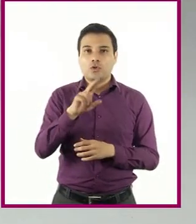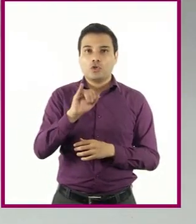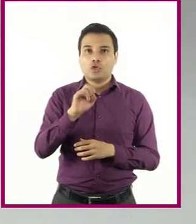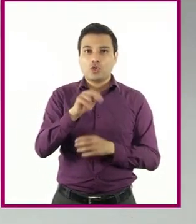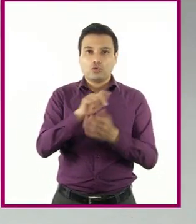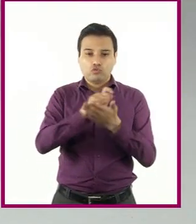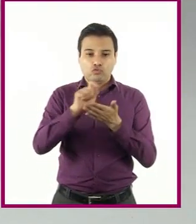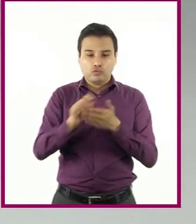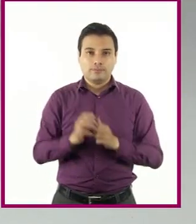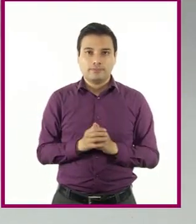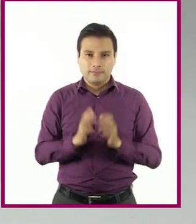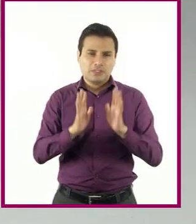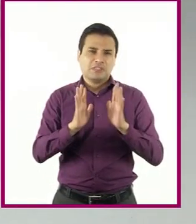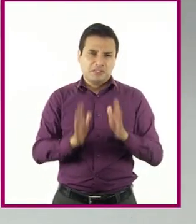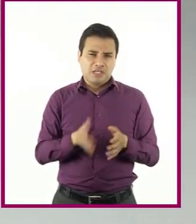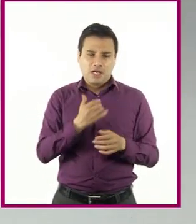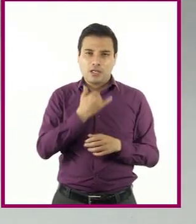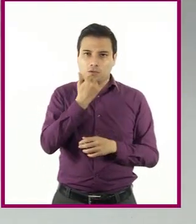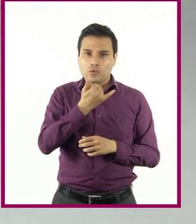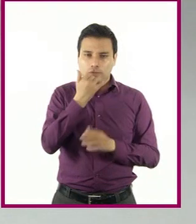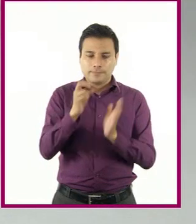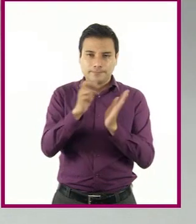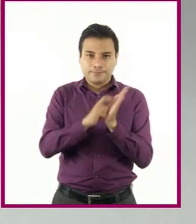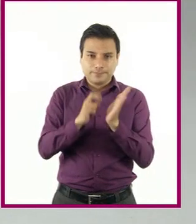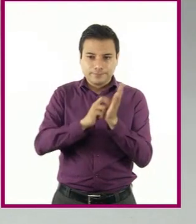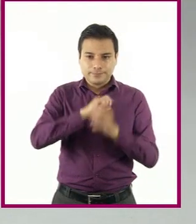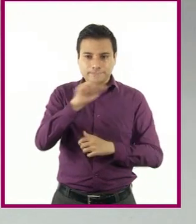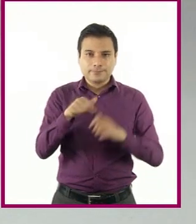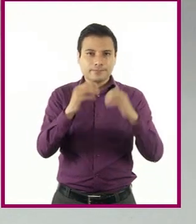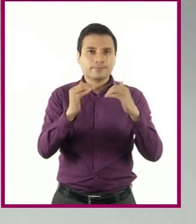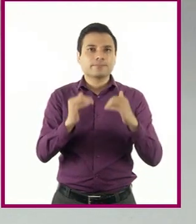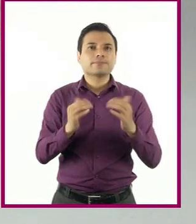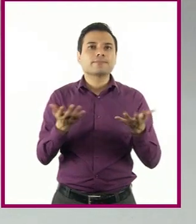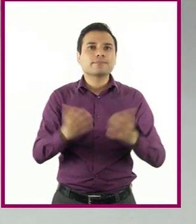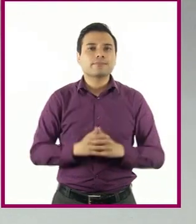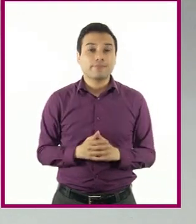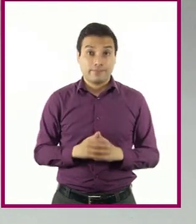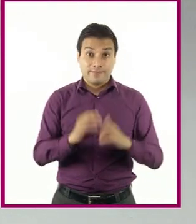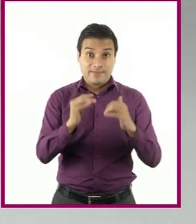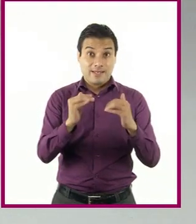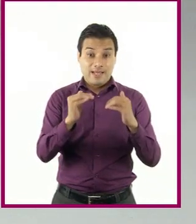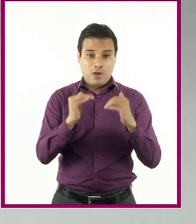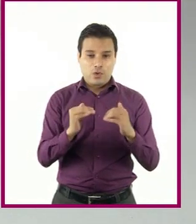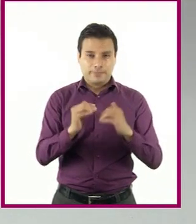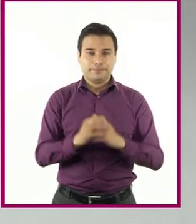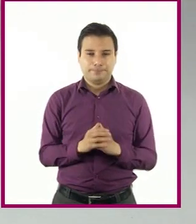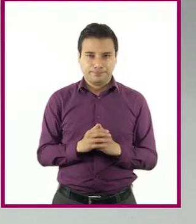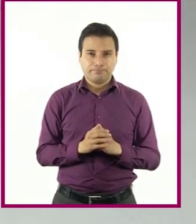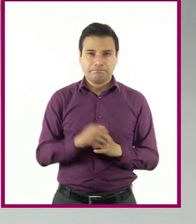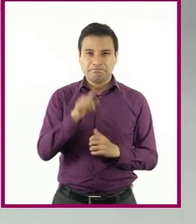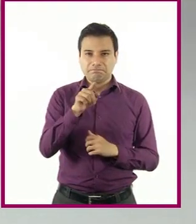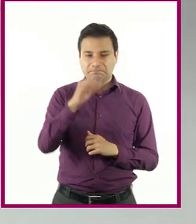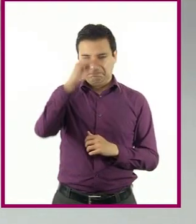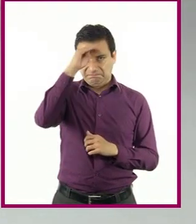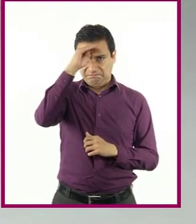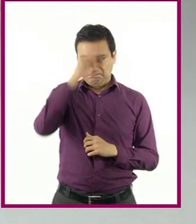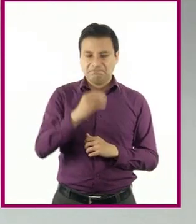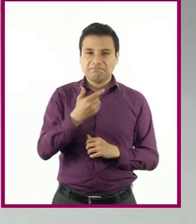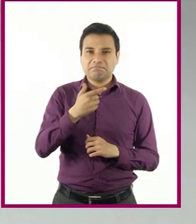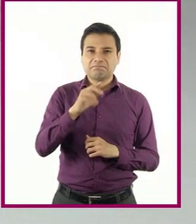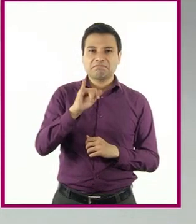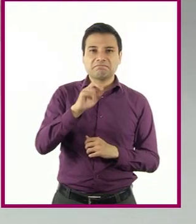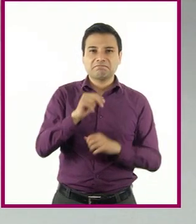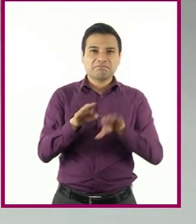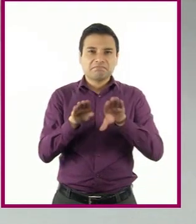ya están todos los errores corregidos. ¿Qué sigue ahora? Nuestro siguiente paso es visualizar el guión, ponerle